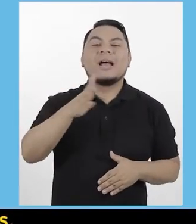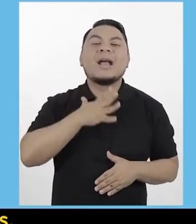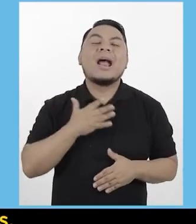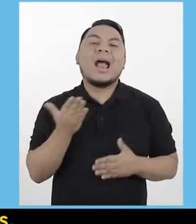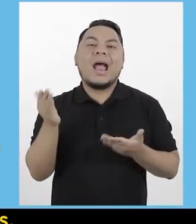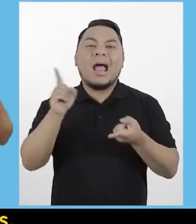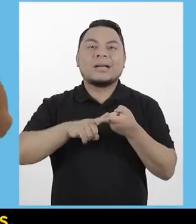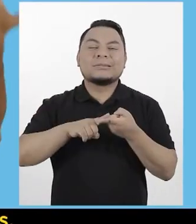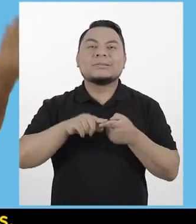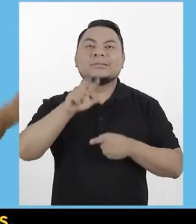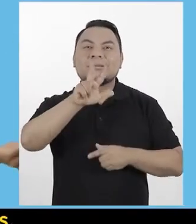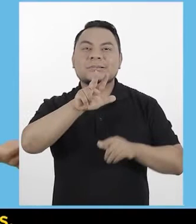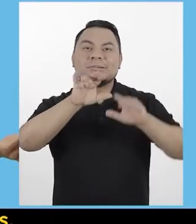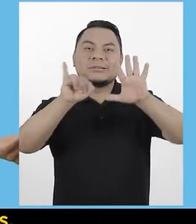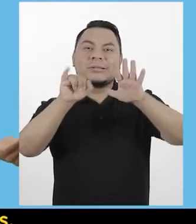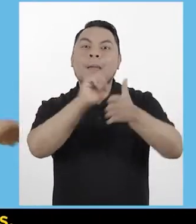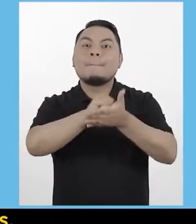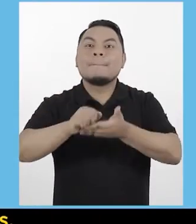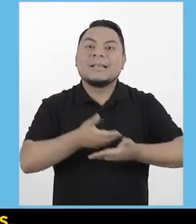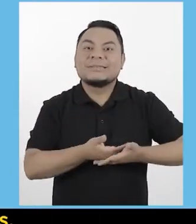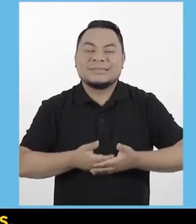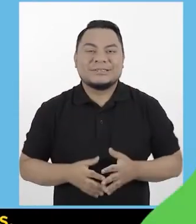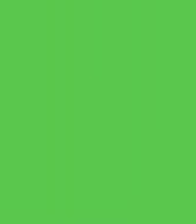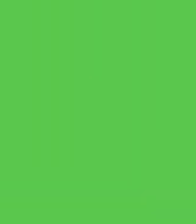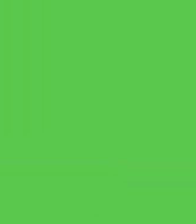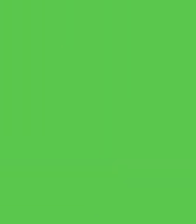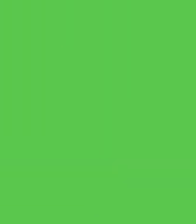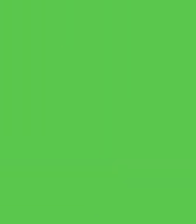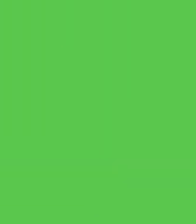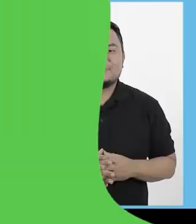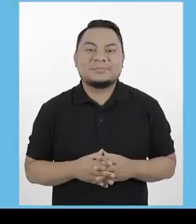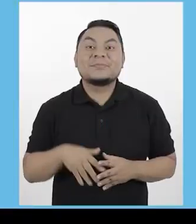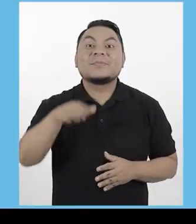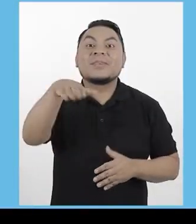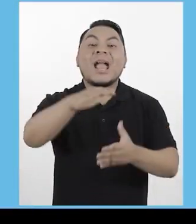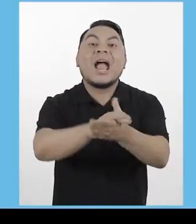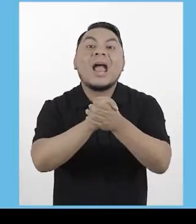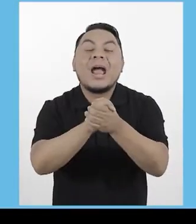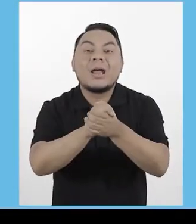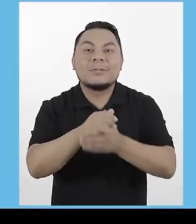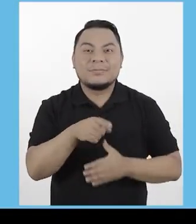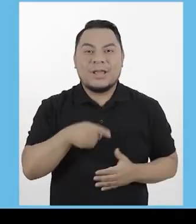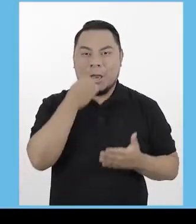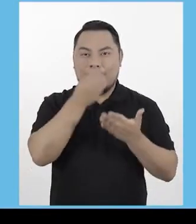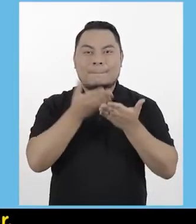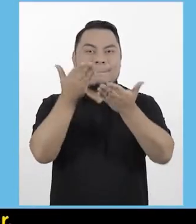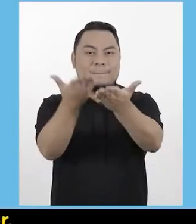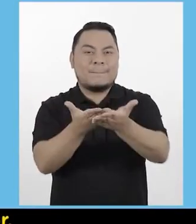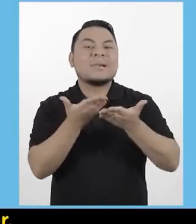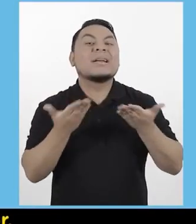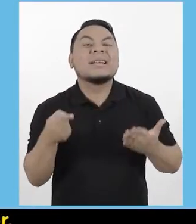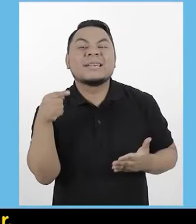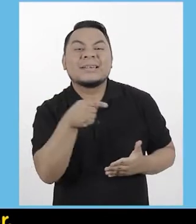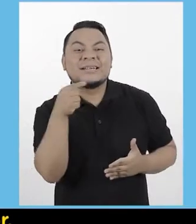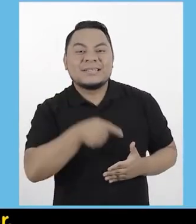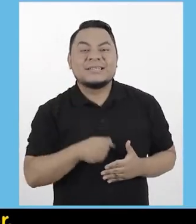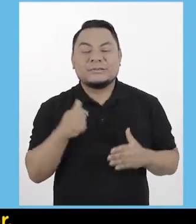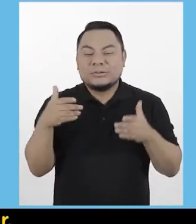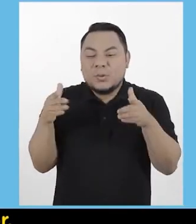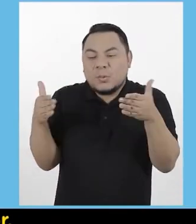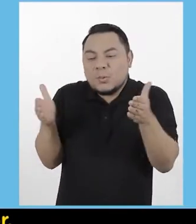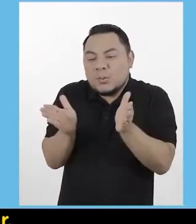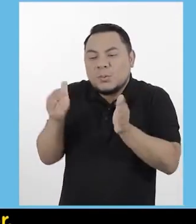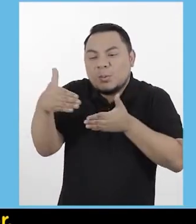de 25 a 36 meses. Amigas, amigos, bienvenidos